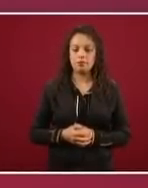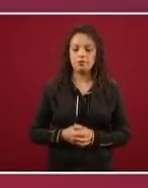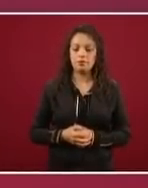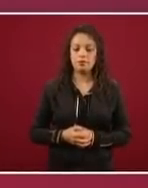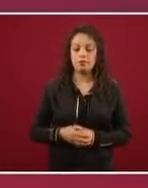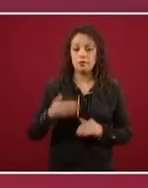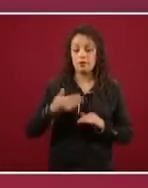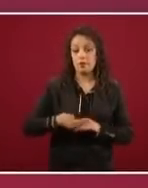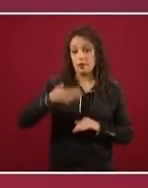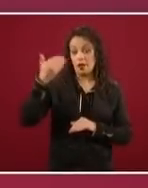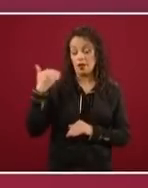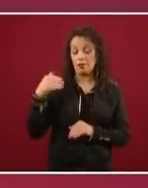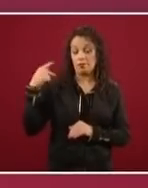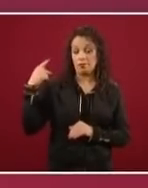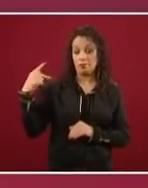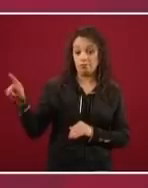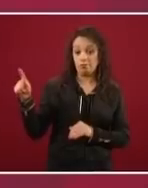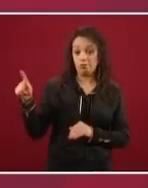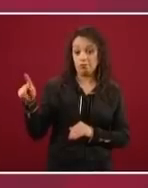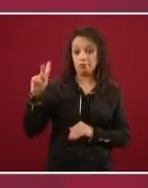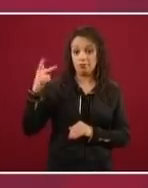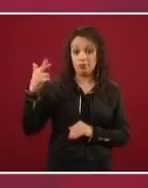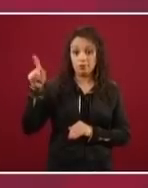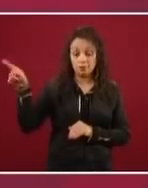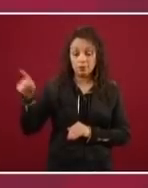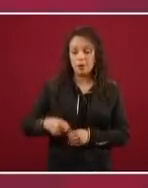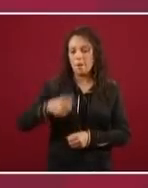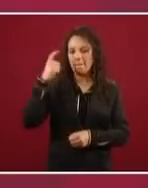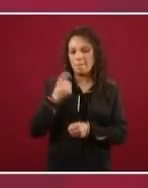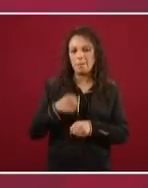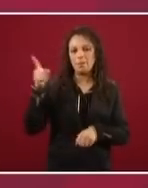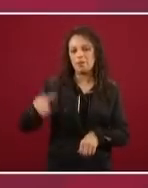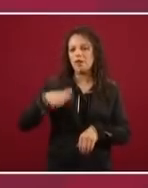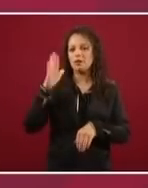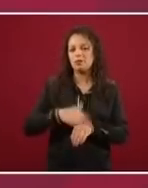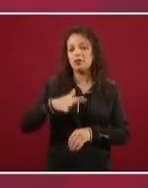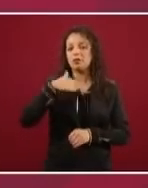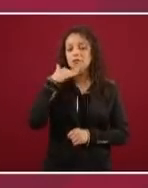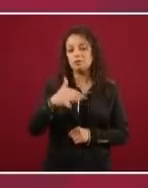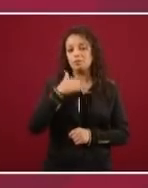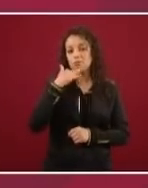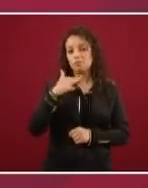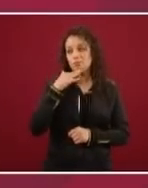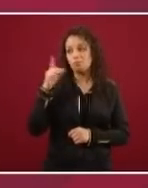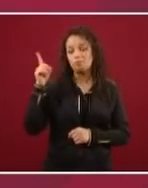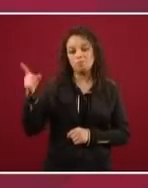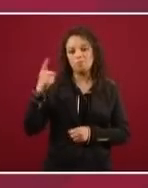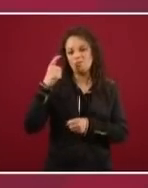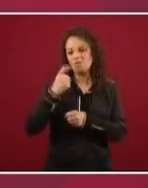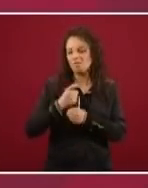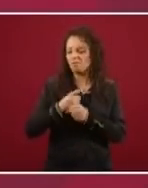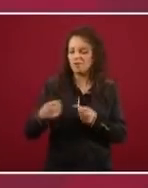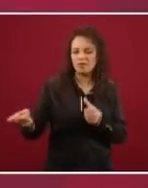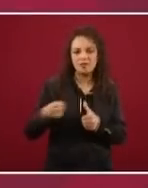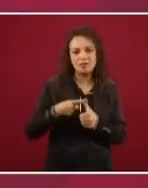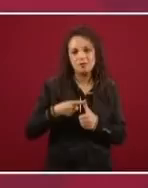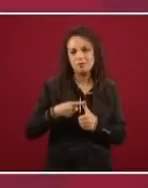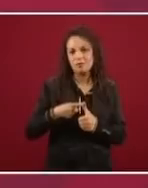el que mas propiciaba la corrupción la fuente principal de corrupción